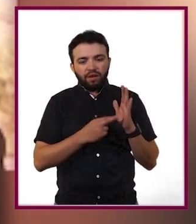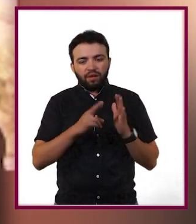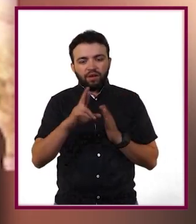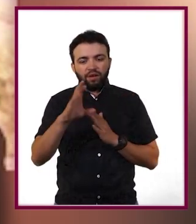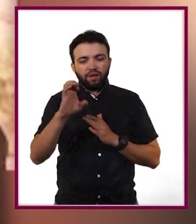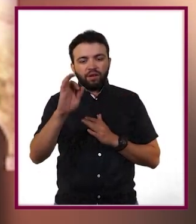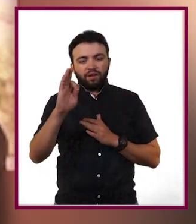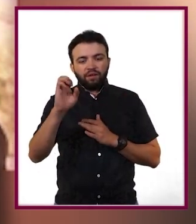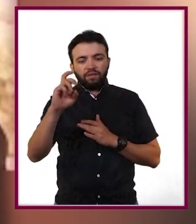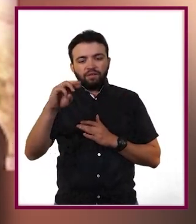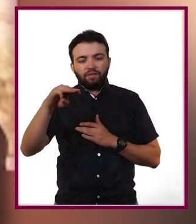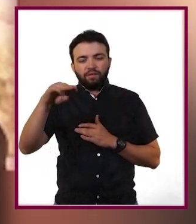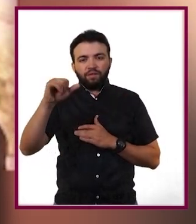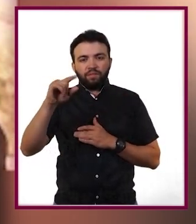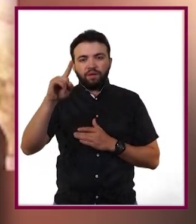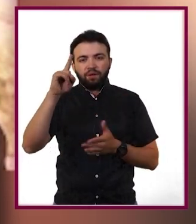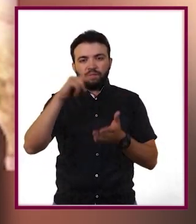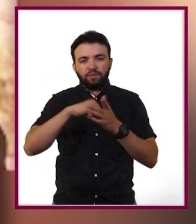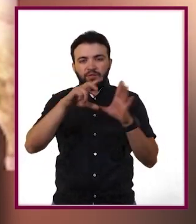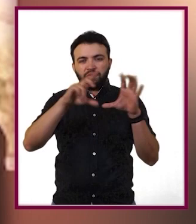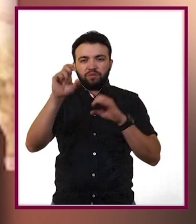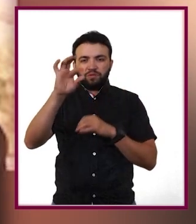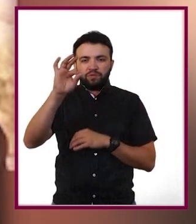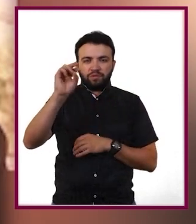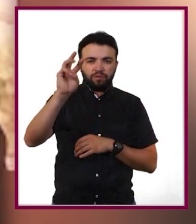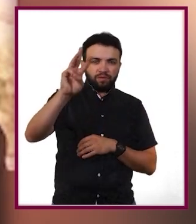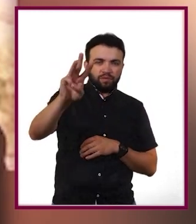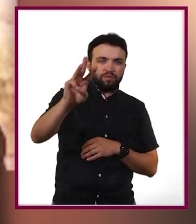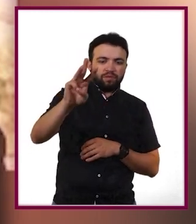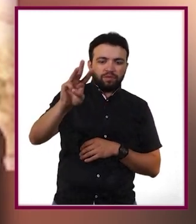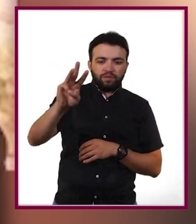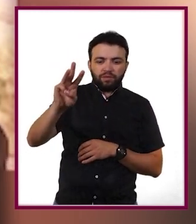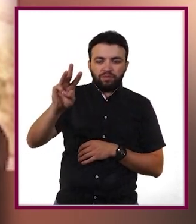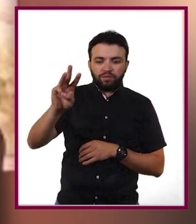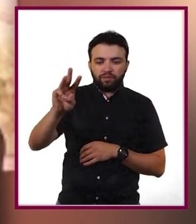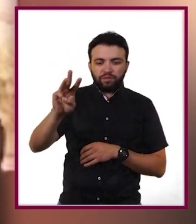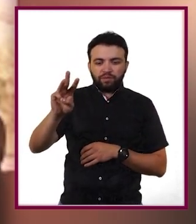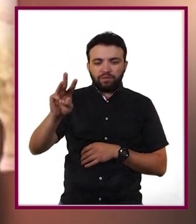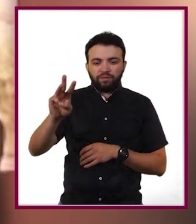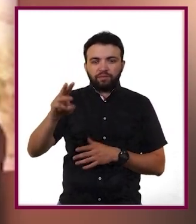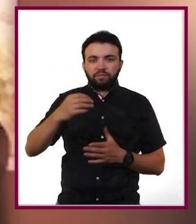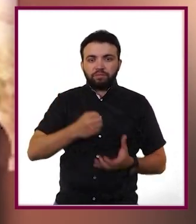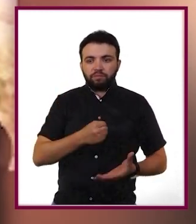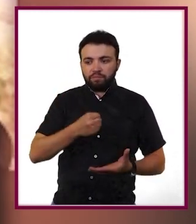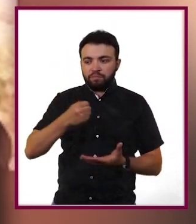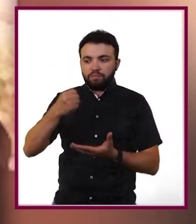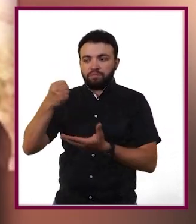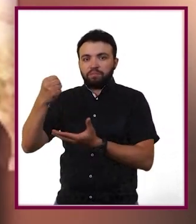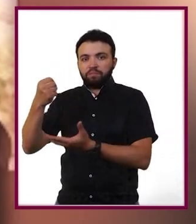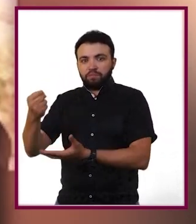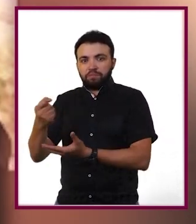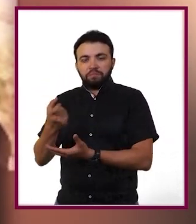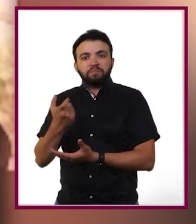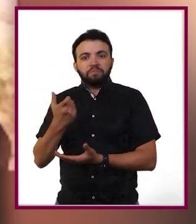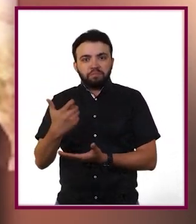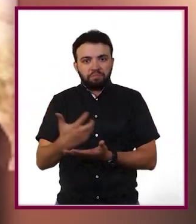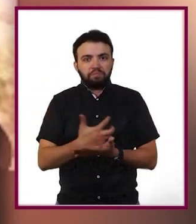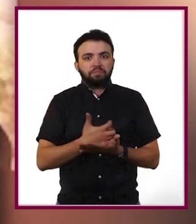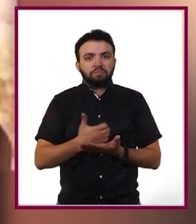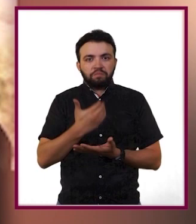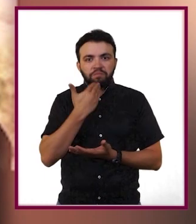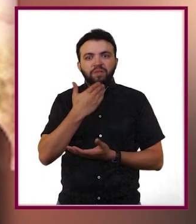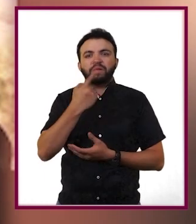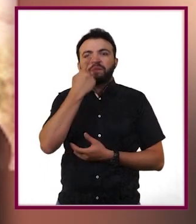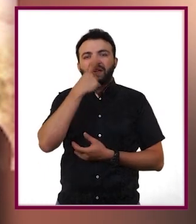bastante importante desde la época de Santana en 1843, que le dio una buena